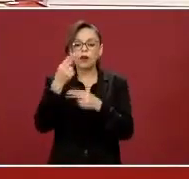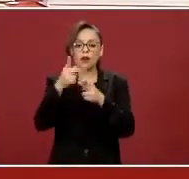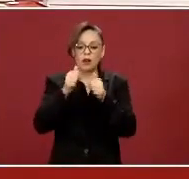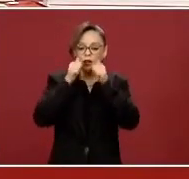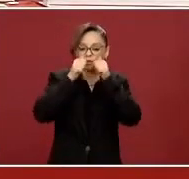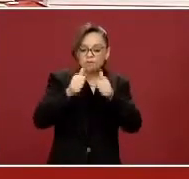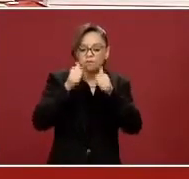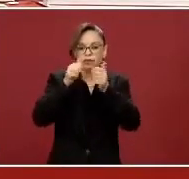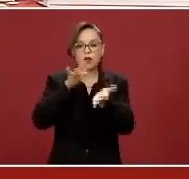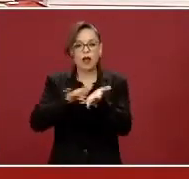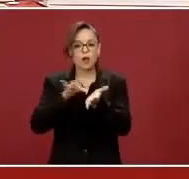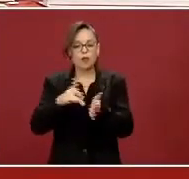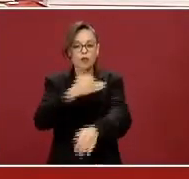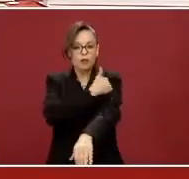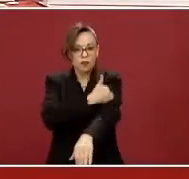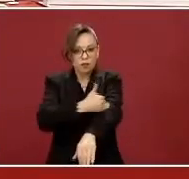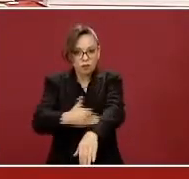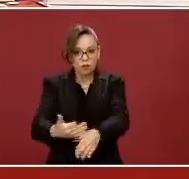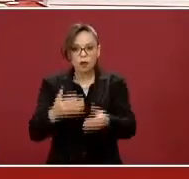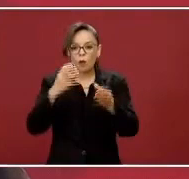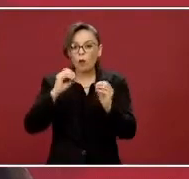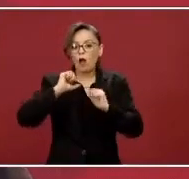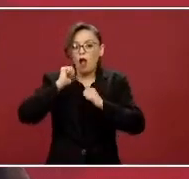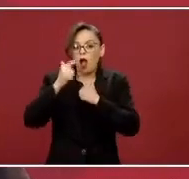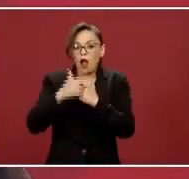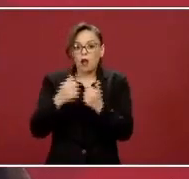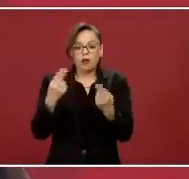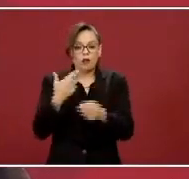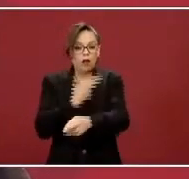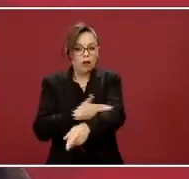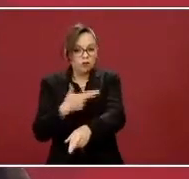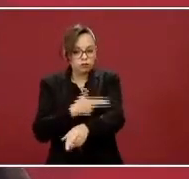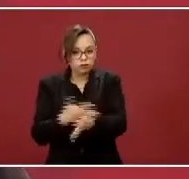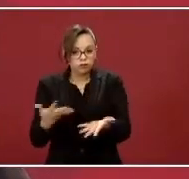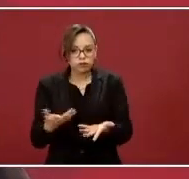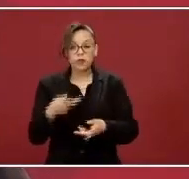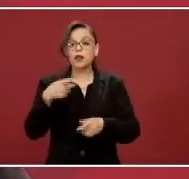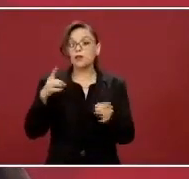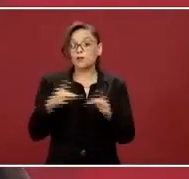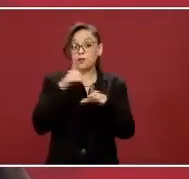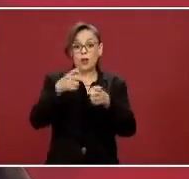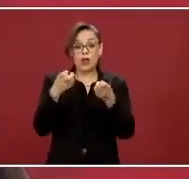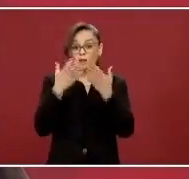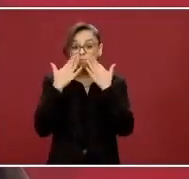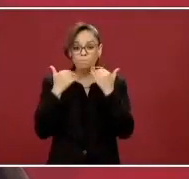algo crítico que resolver. Pero si no es así, quédese en casa